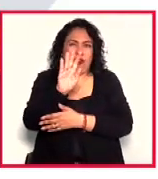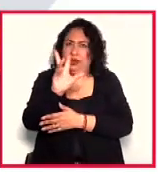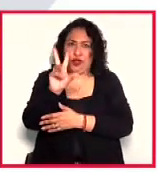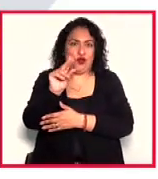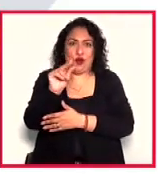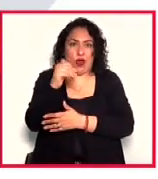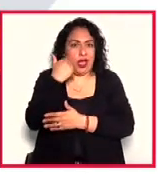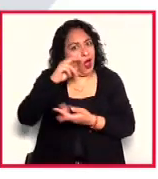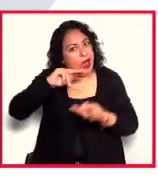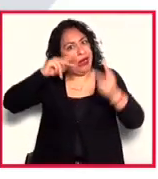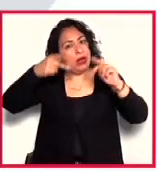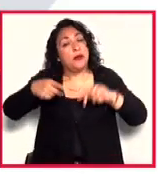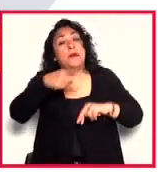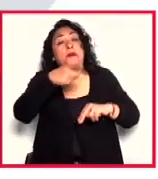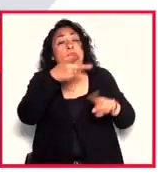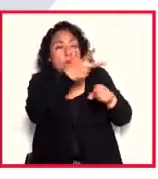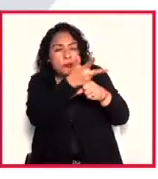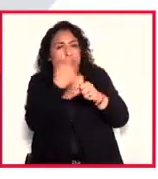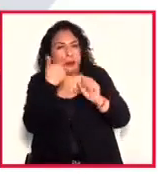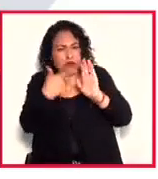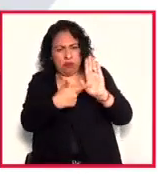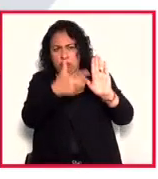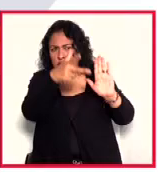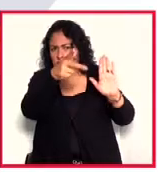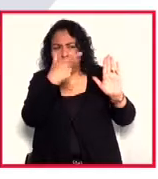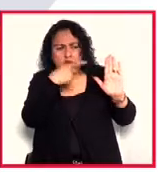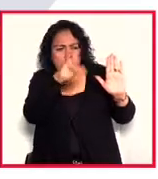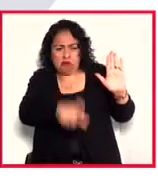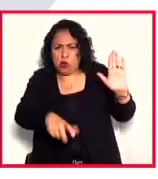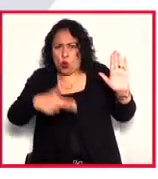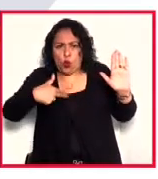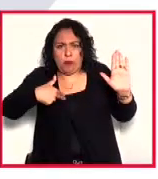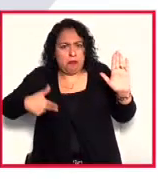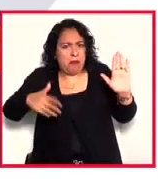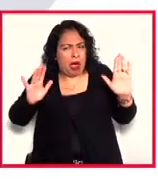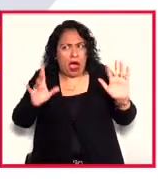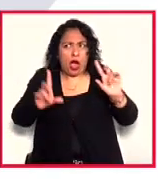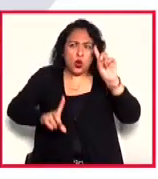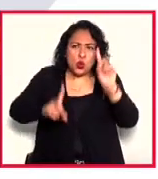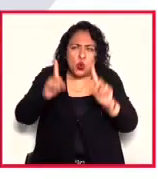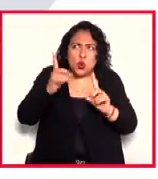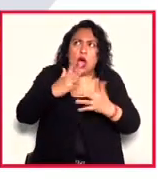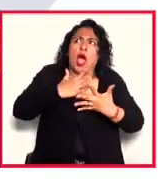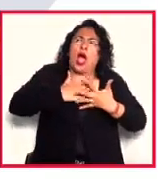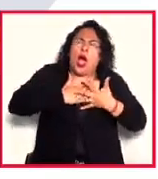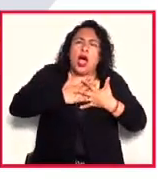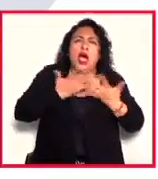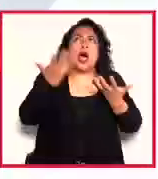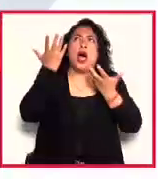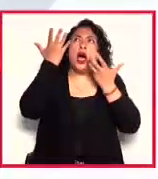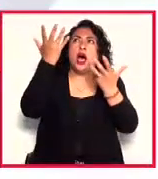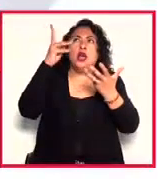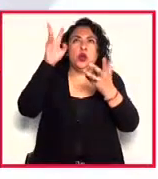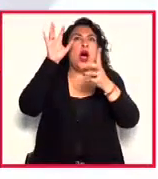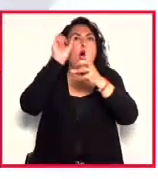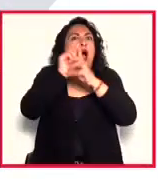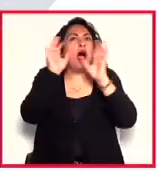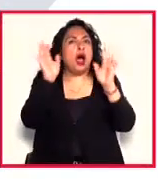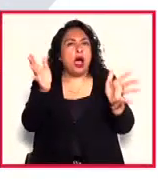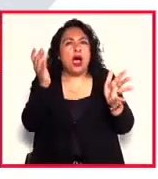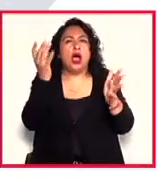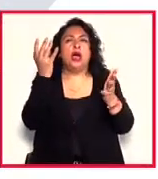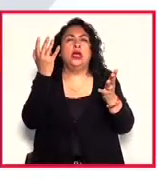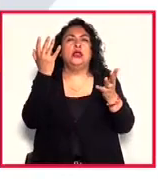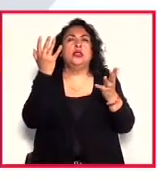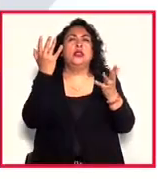sentido, el documental se aboca a mostrarlo como un hombre de carne y hueso, con dudas y pasiones, con deseos y sueños cumplidos, con ideales,